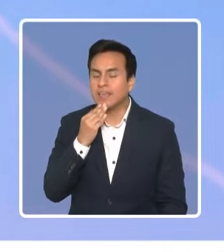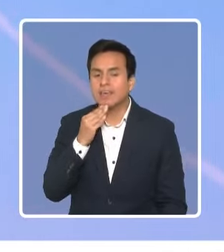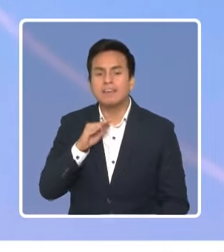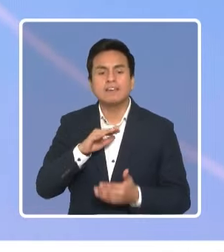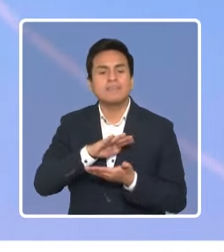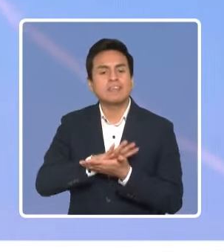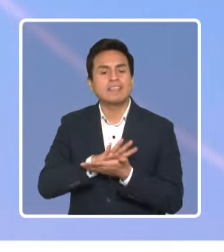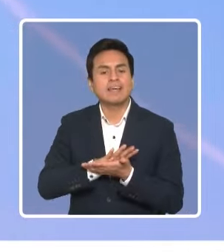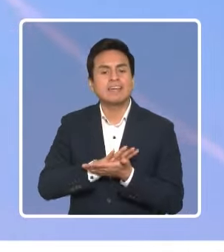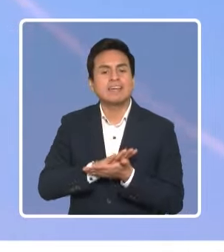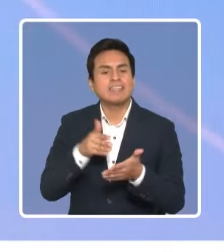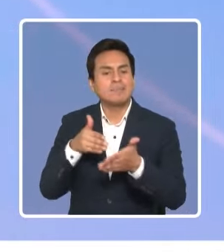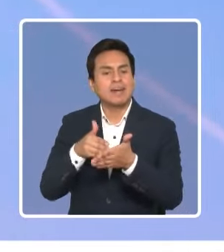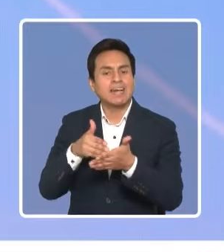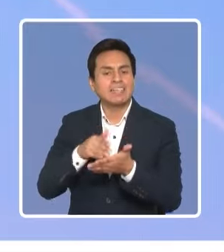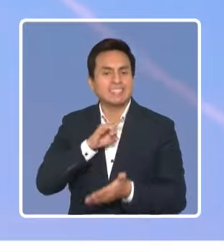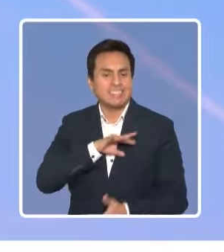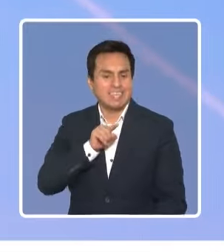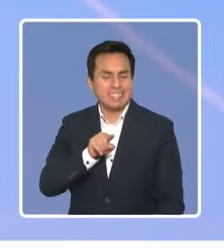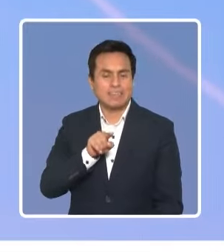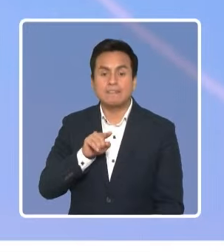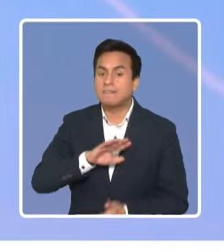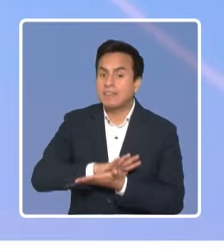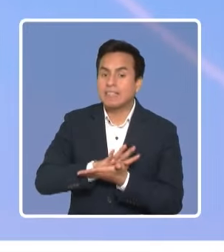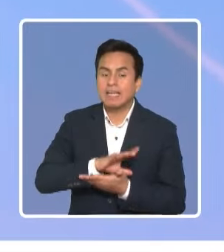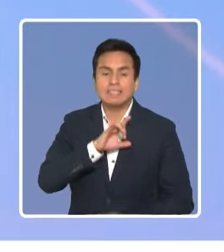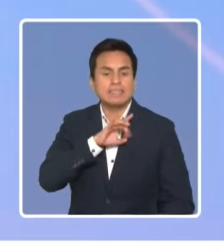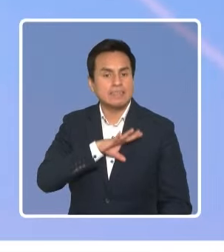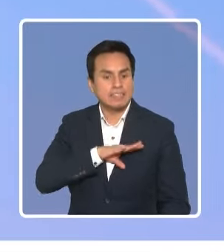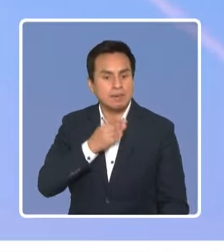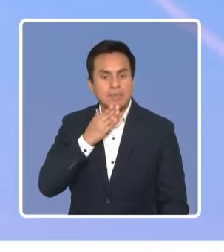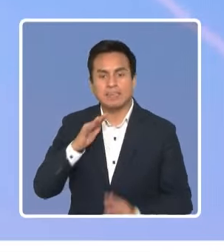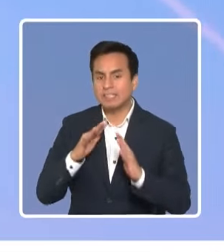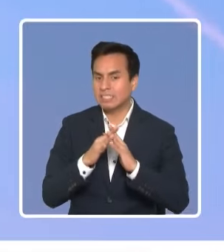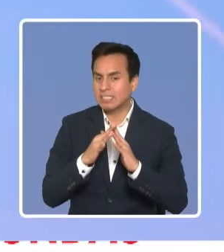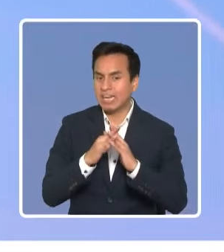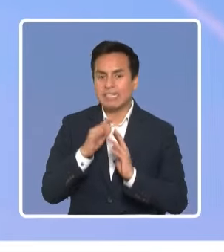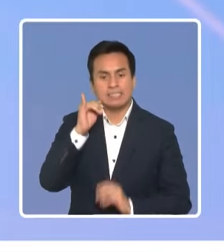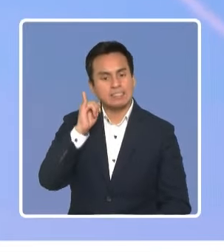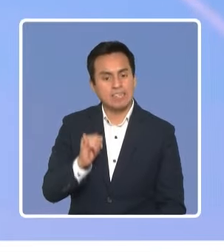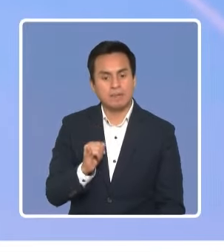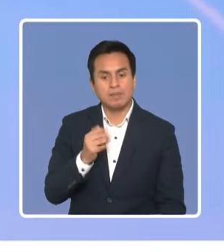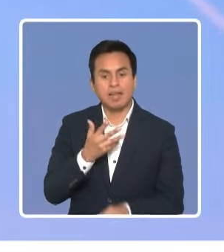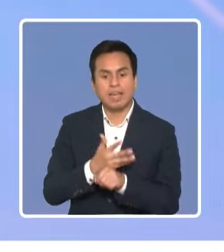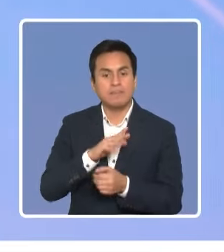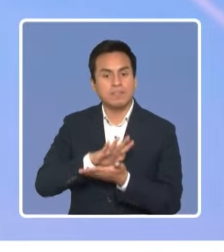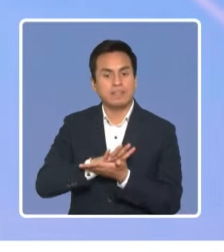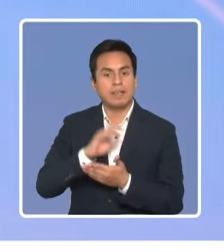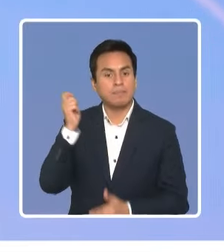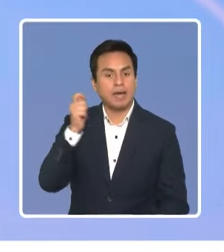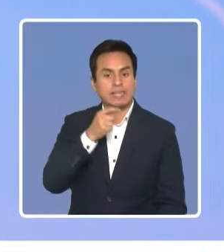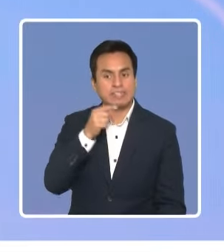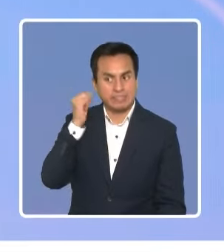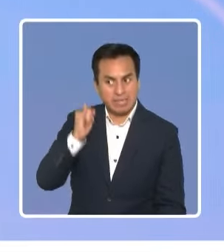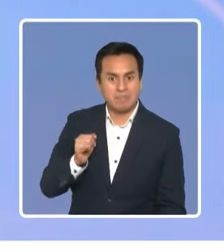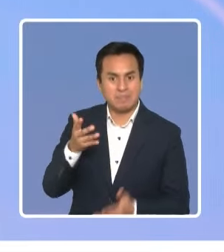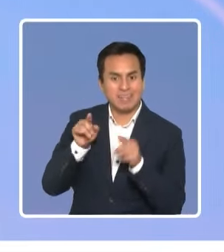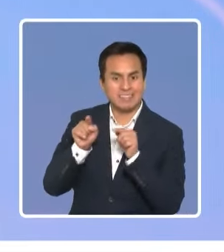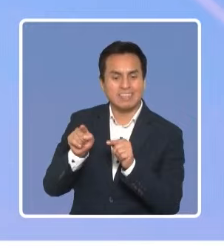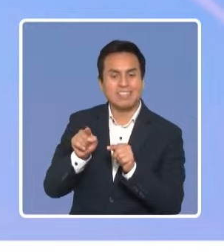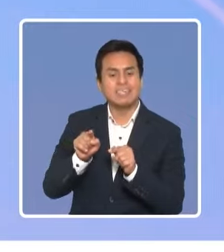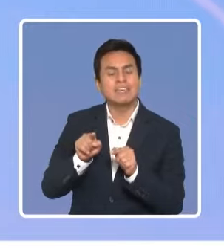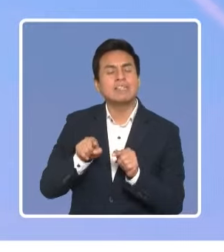de la chilenidad de Parral, en la fiesta de la chilenidad de Chillán, donde siempre parece que son fiestas patrias, en el